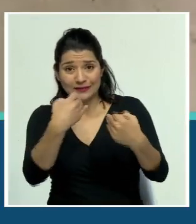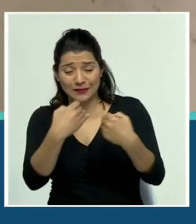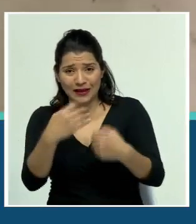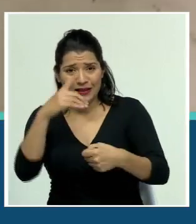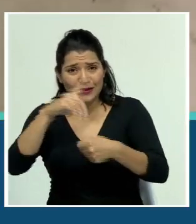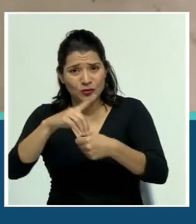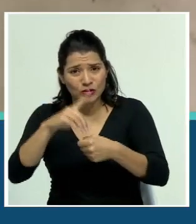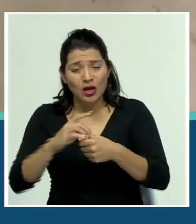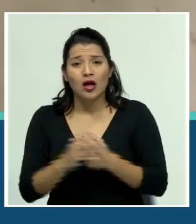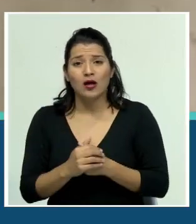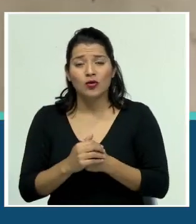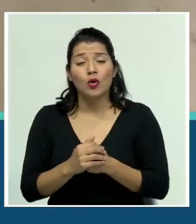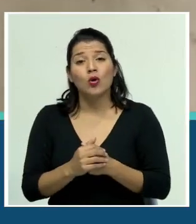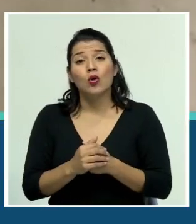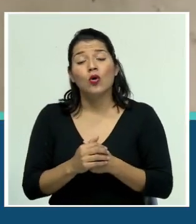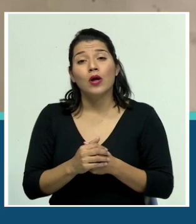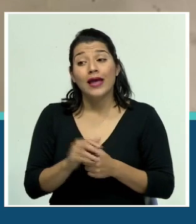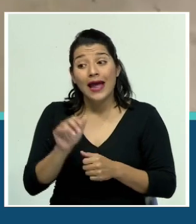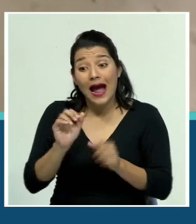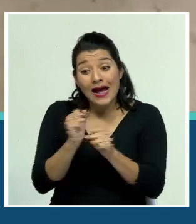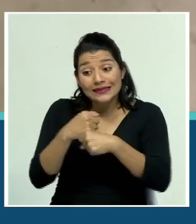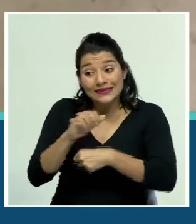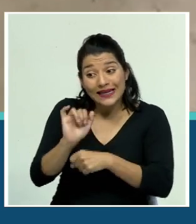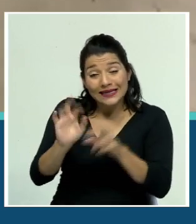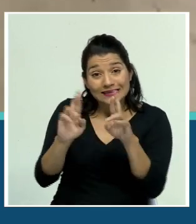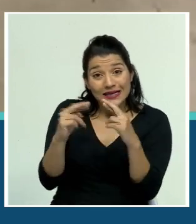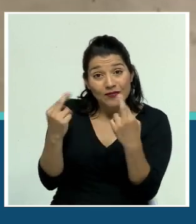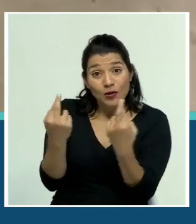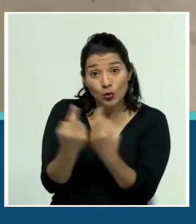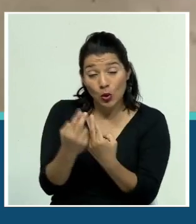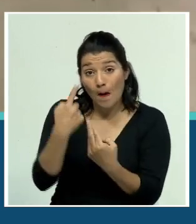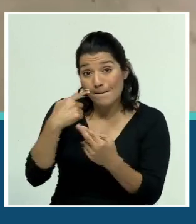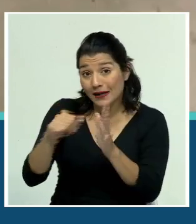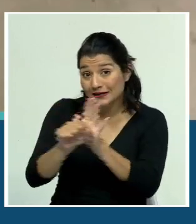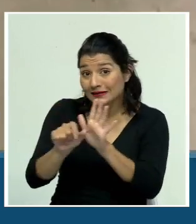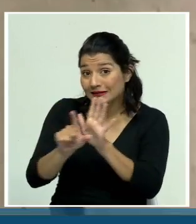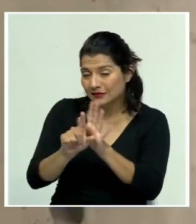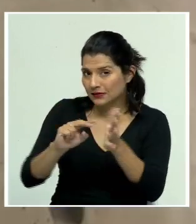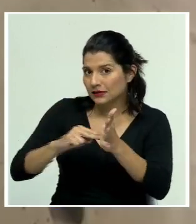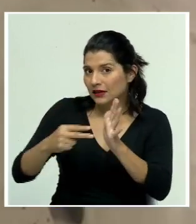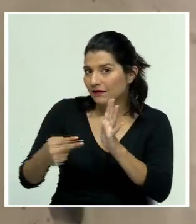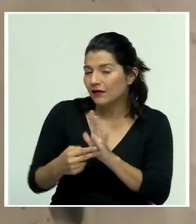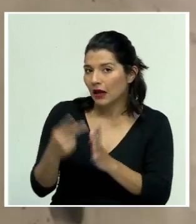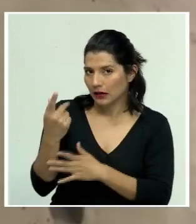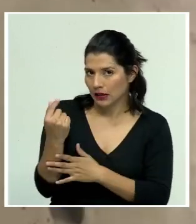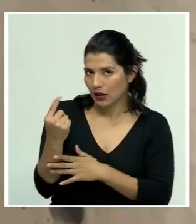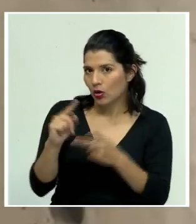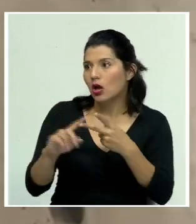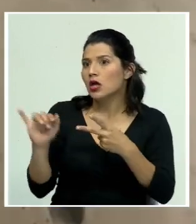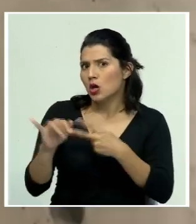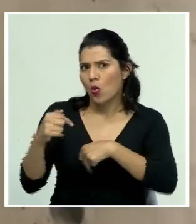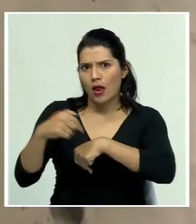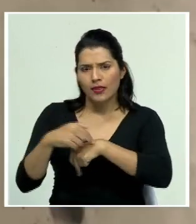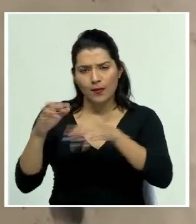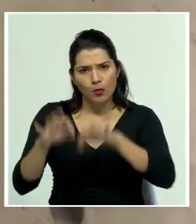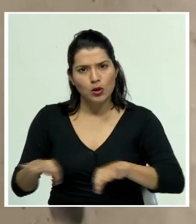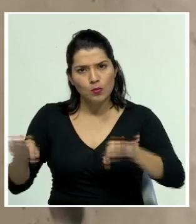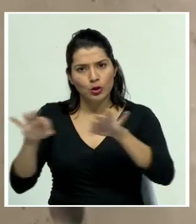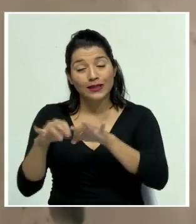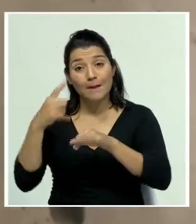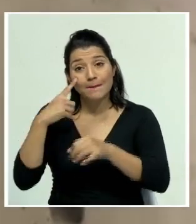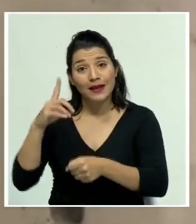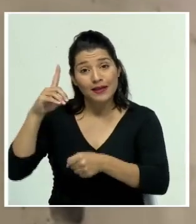El costo que esto implica para esta Asamblea Legislativa, no solo en el personal administrativo, sino en el tiempo importante de las y los